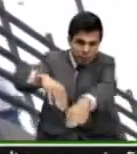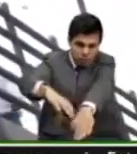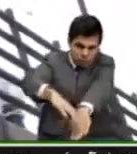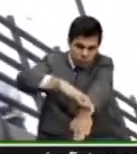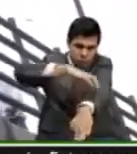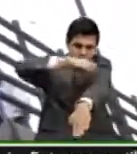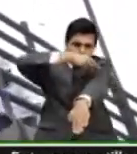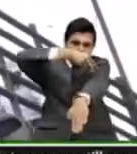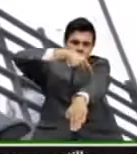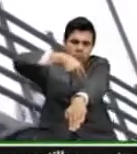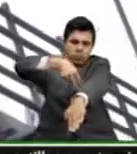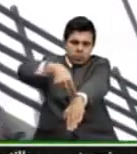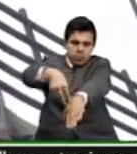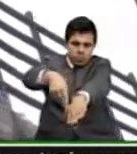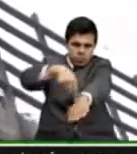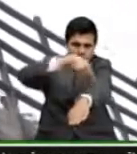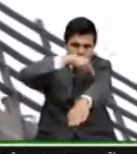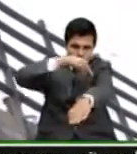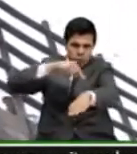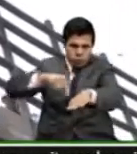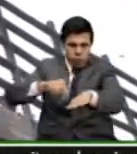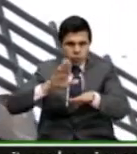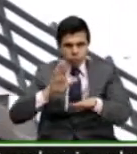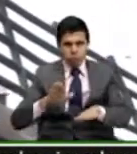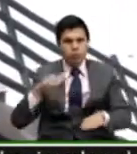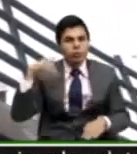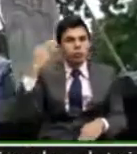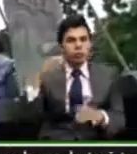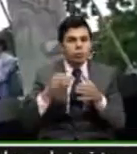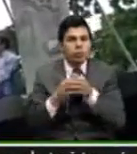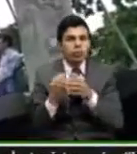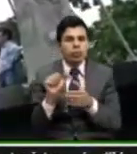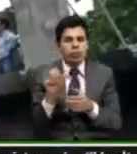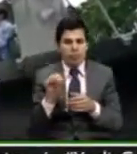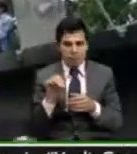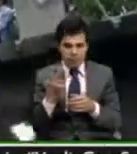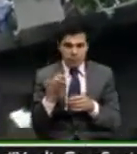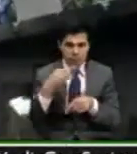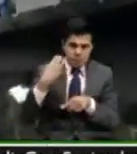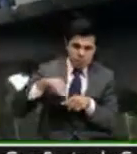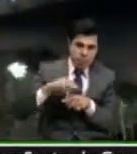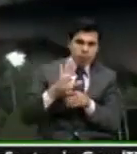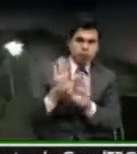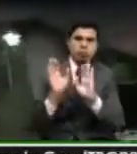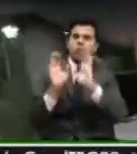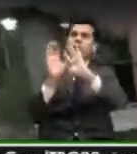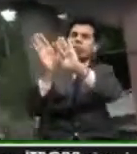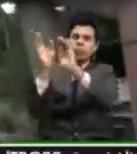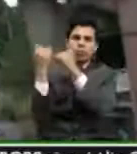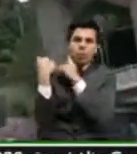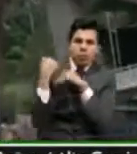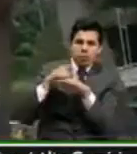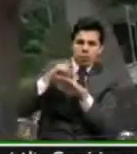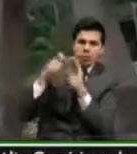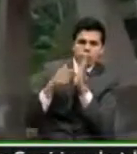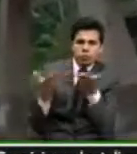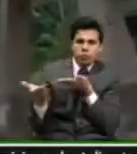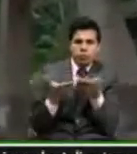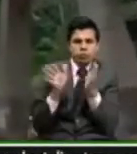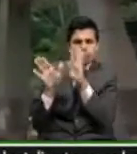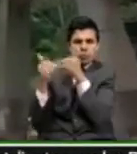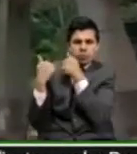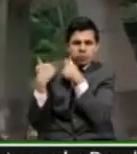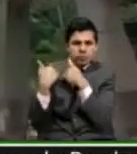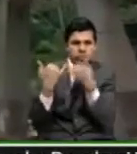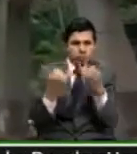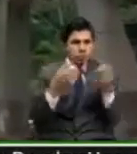hacer en otra oportunidad la el área metropolitana de bucaramanga o exactamente metro línea que son los encargados de prestar este servicio pues hasta